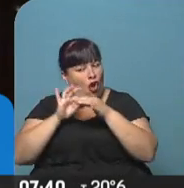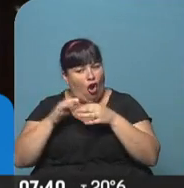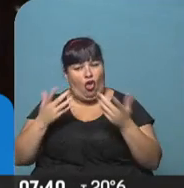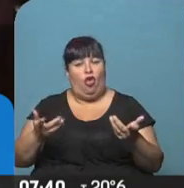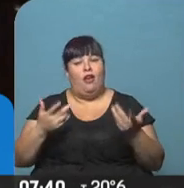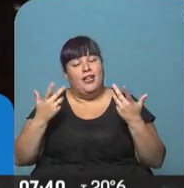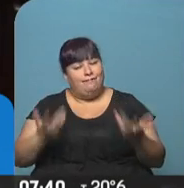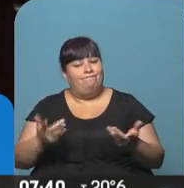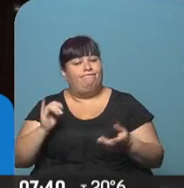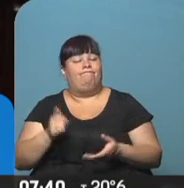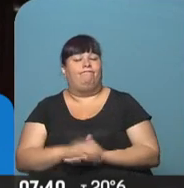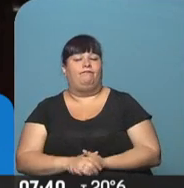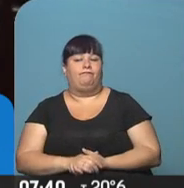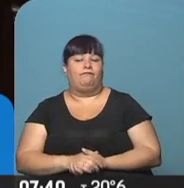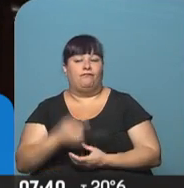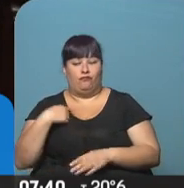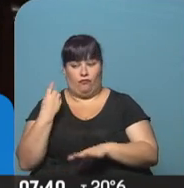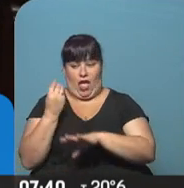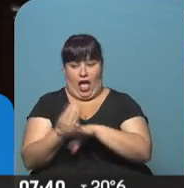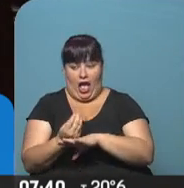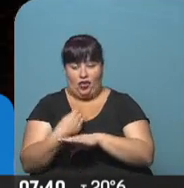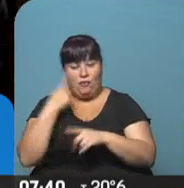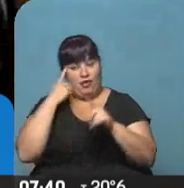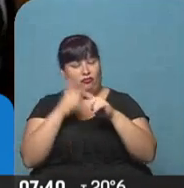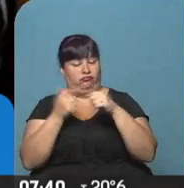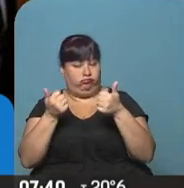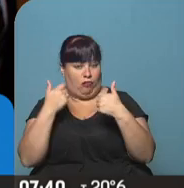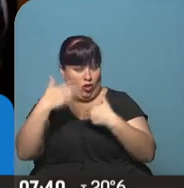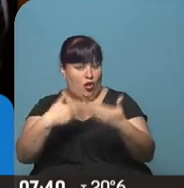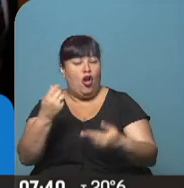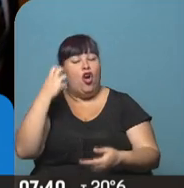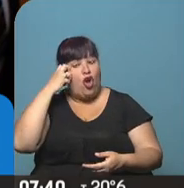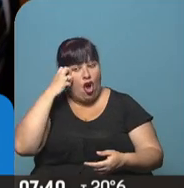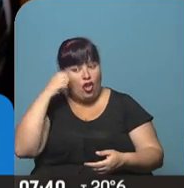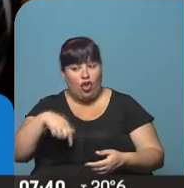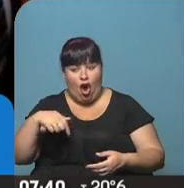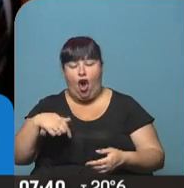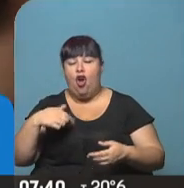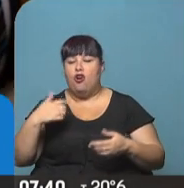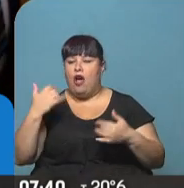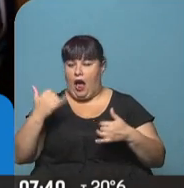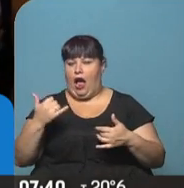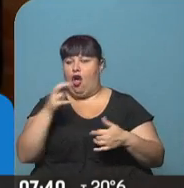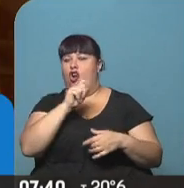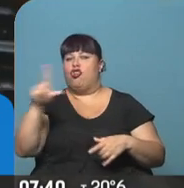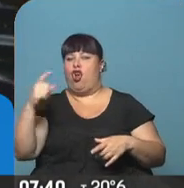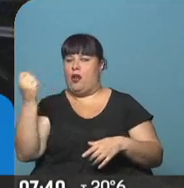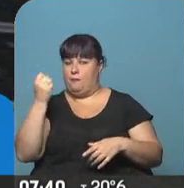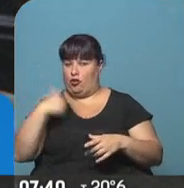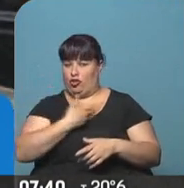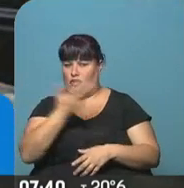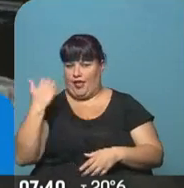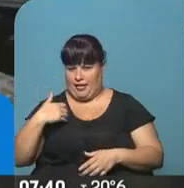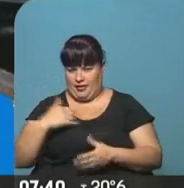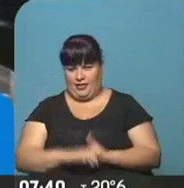naturalmente uno asume con muchísima expectativa porque el Congreso hoy tiene un rol de protagonismo en la sociedad